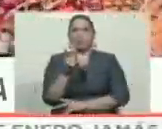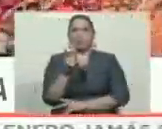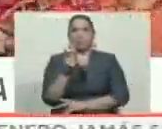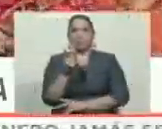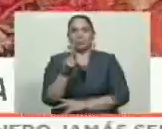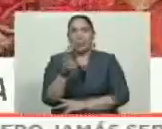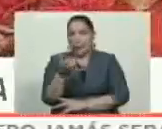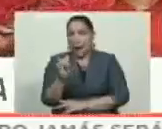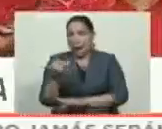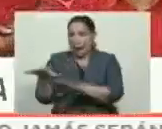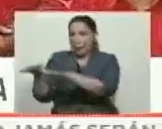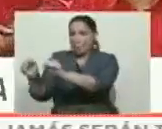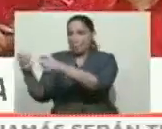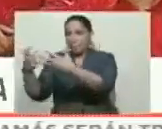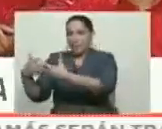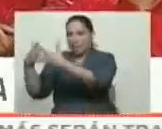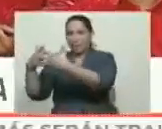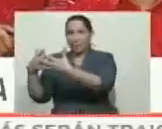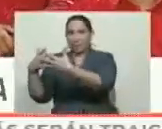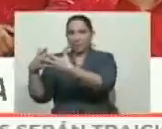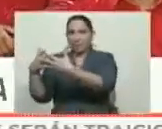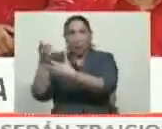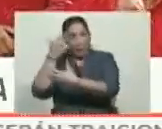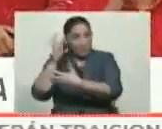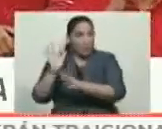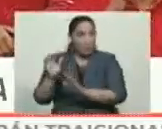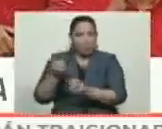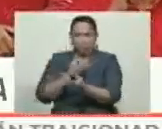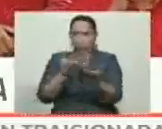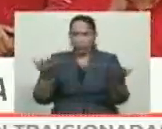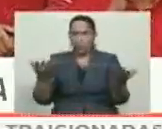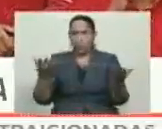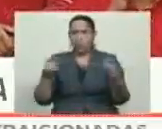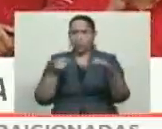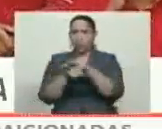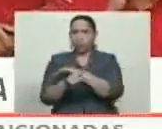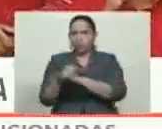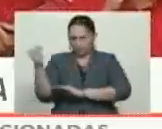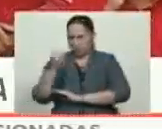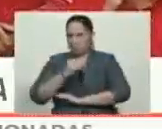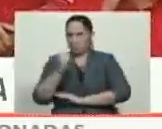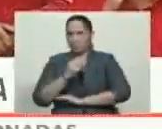países imperialistas y sus lacayos, es probable que ustedes entren, sí.